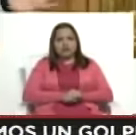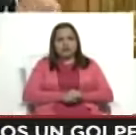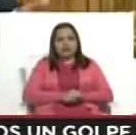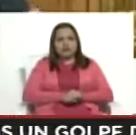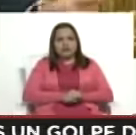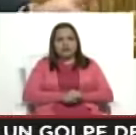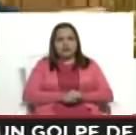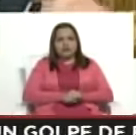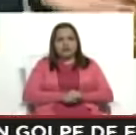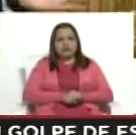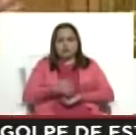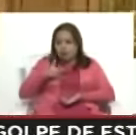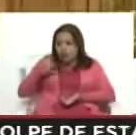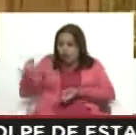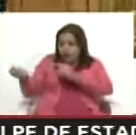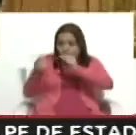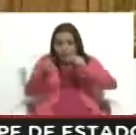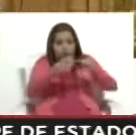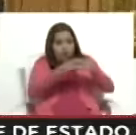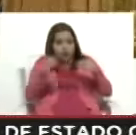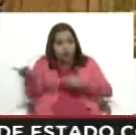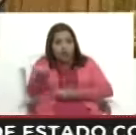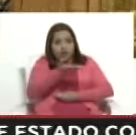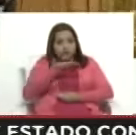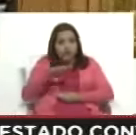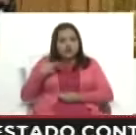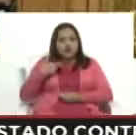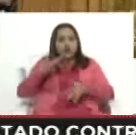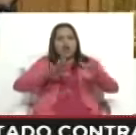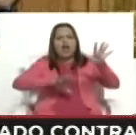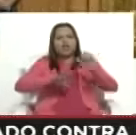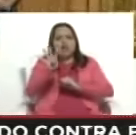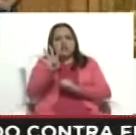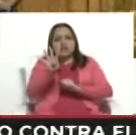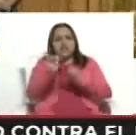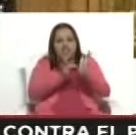No vale, yo he hablado con todos ellos. Yo el 14 de abril,